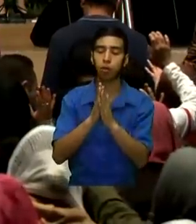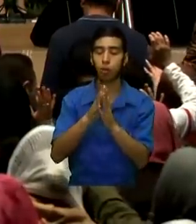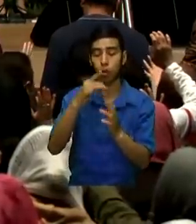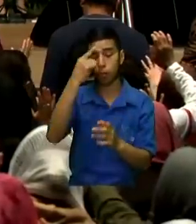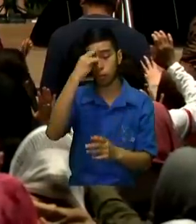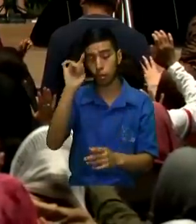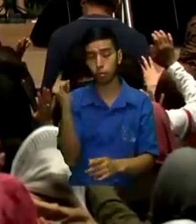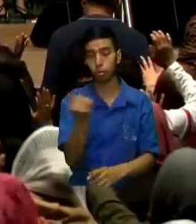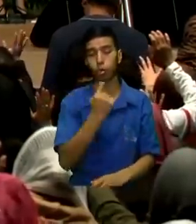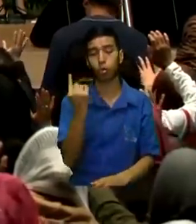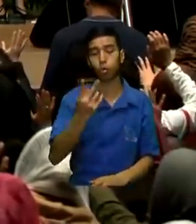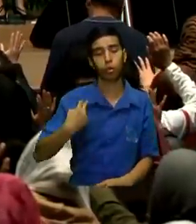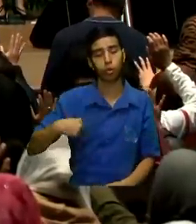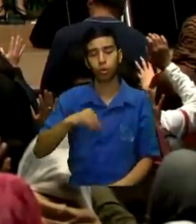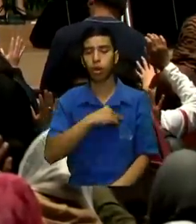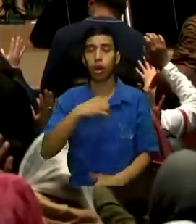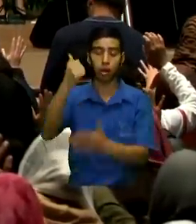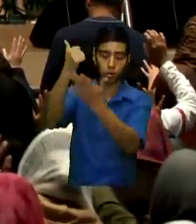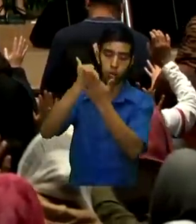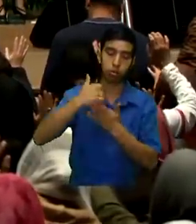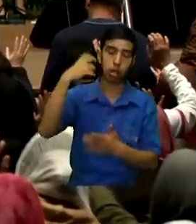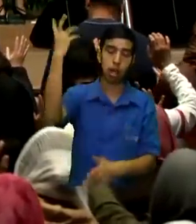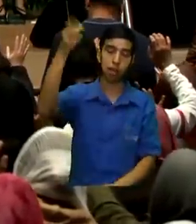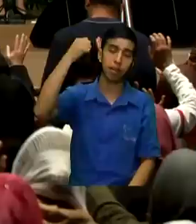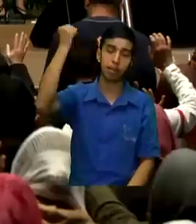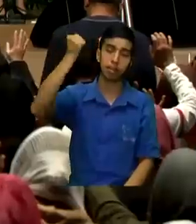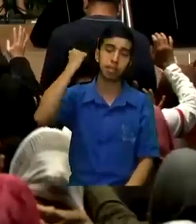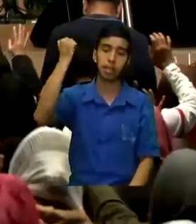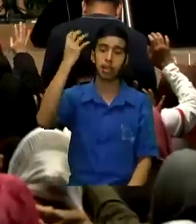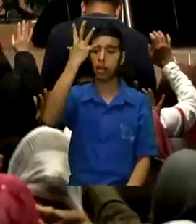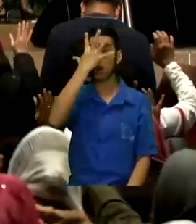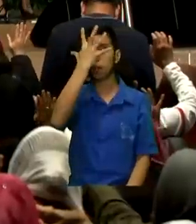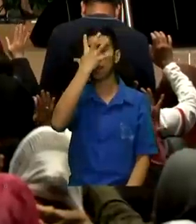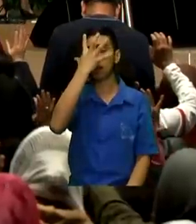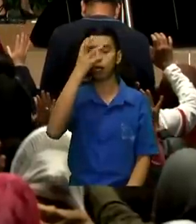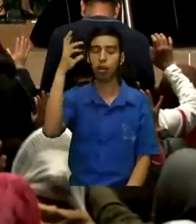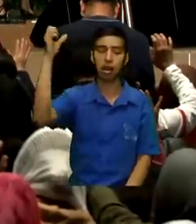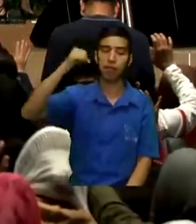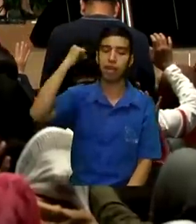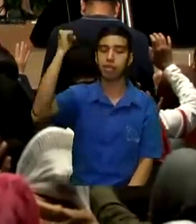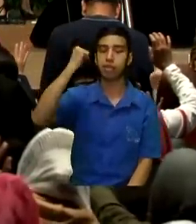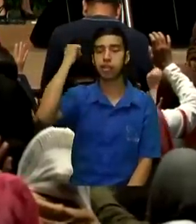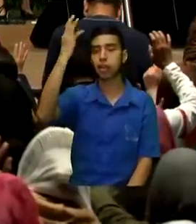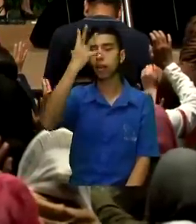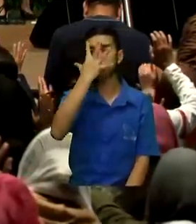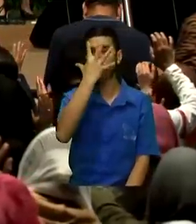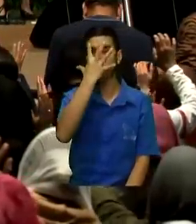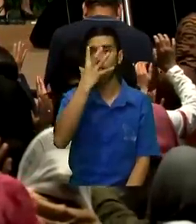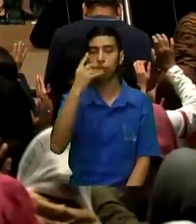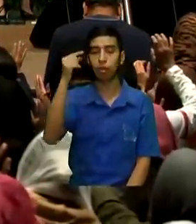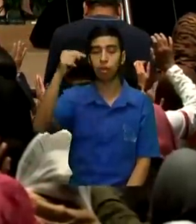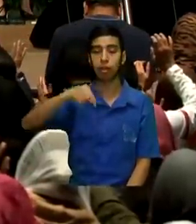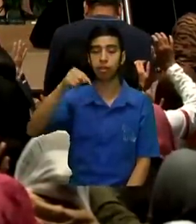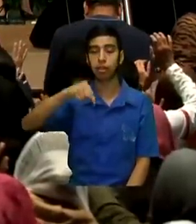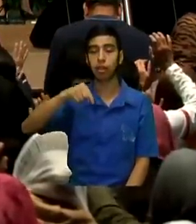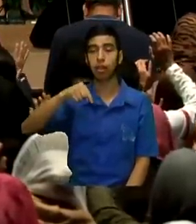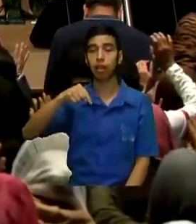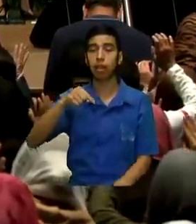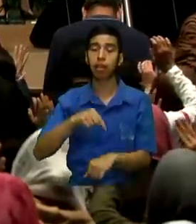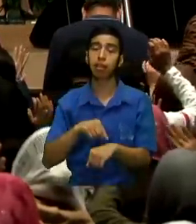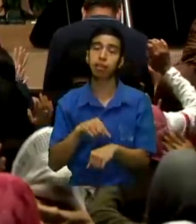pecado. Ayúdanos a todos nosotros a vencer el pecado. En esta batalla